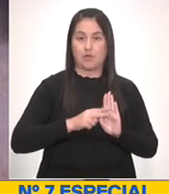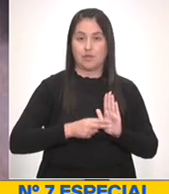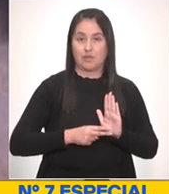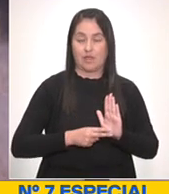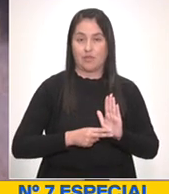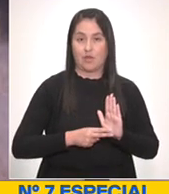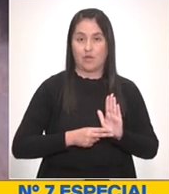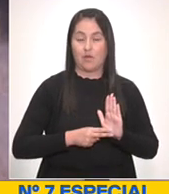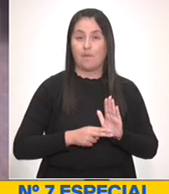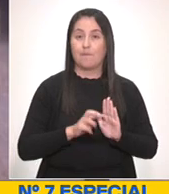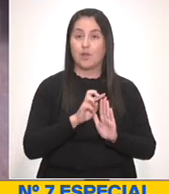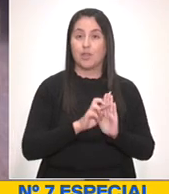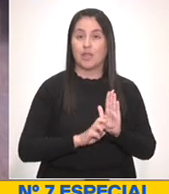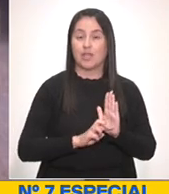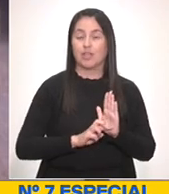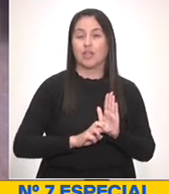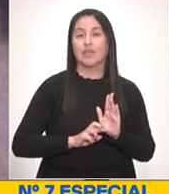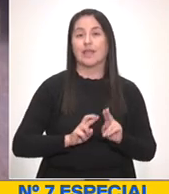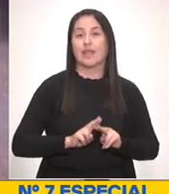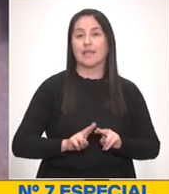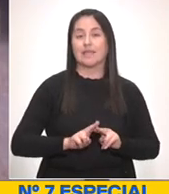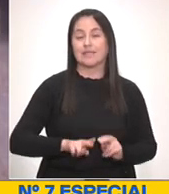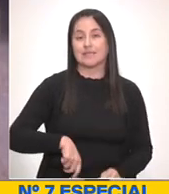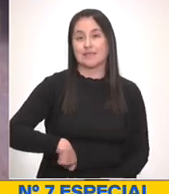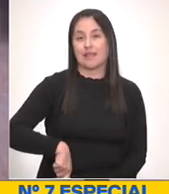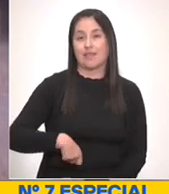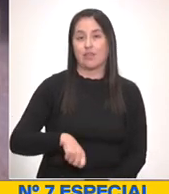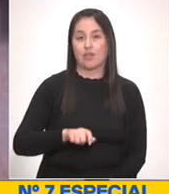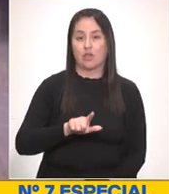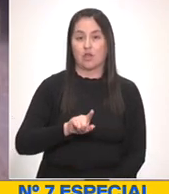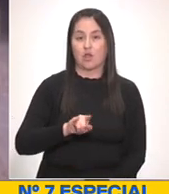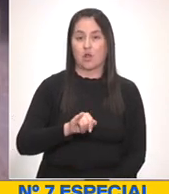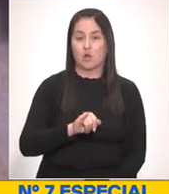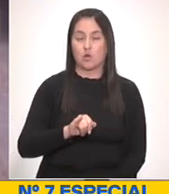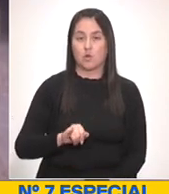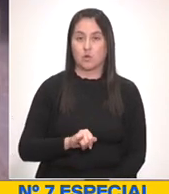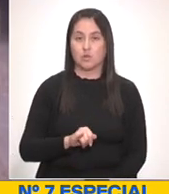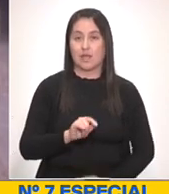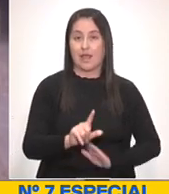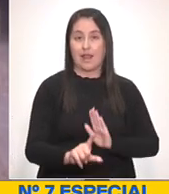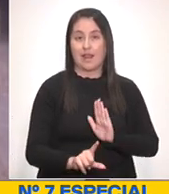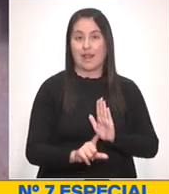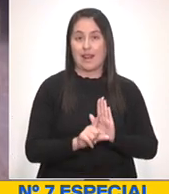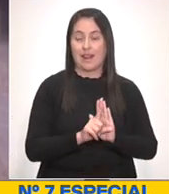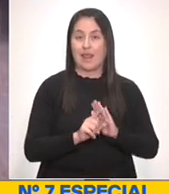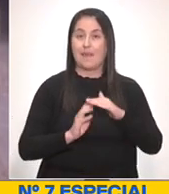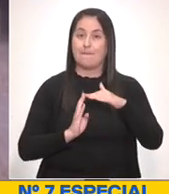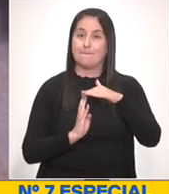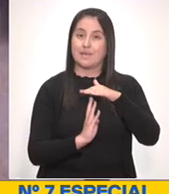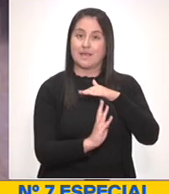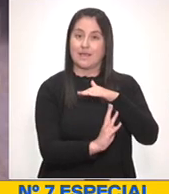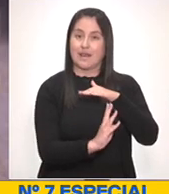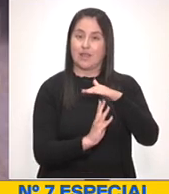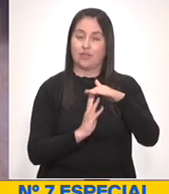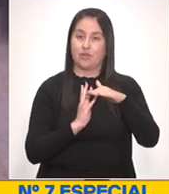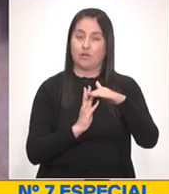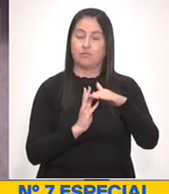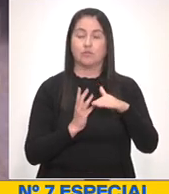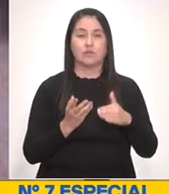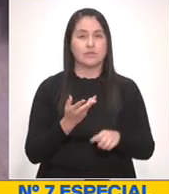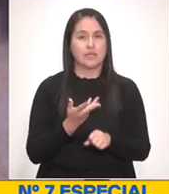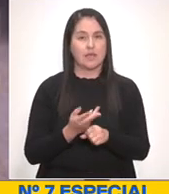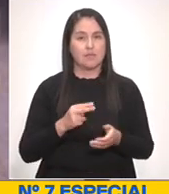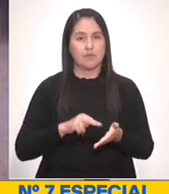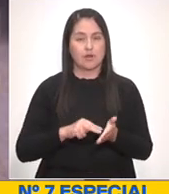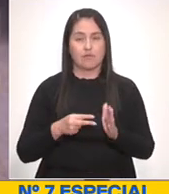presentó entre otras la senadora Evans berger a la ley migratoria Entonces si tenemos dificultades Mi pregunta